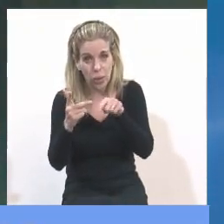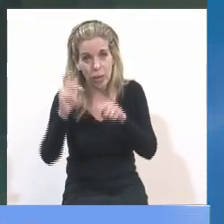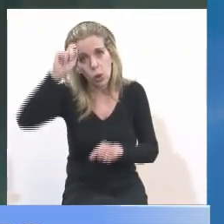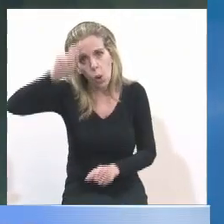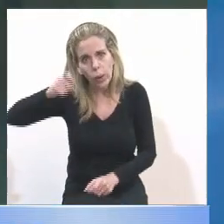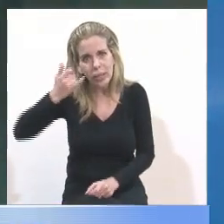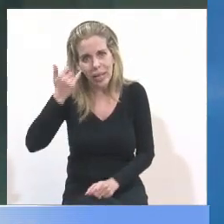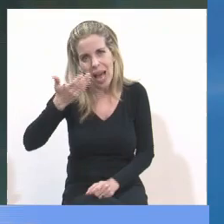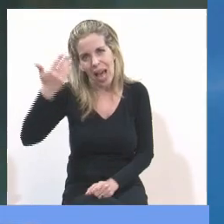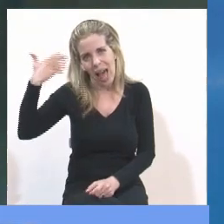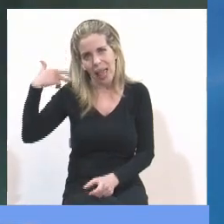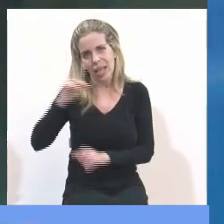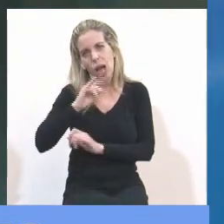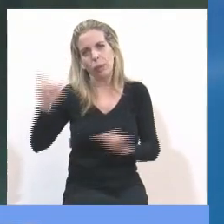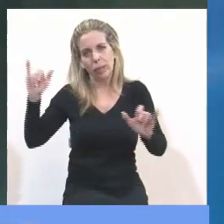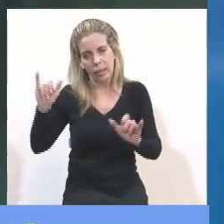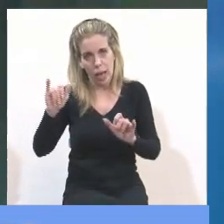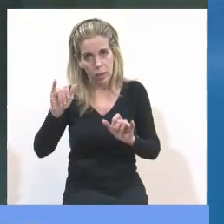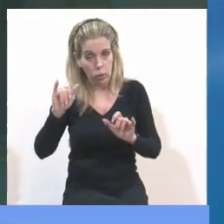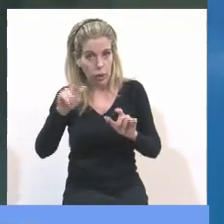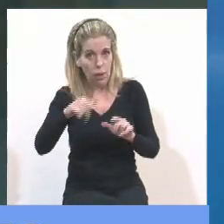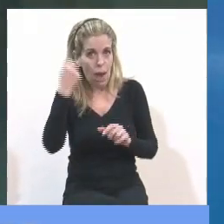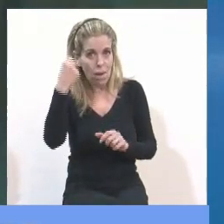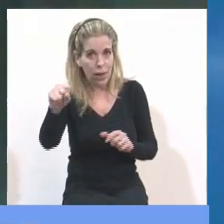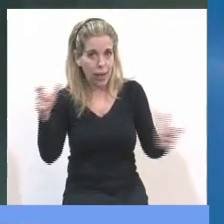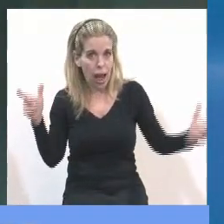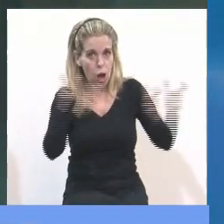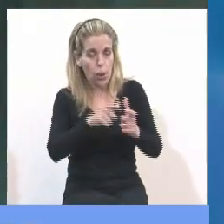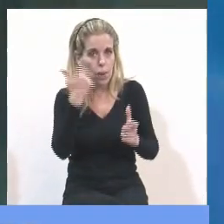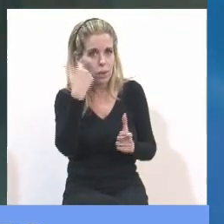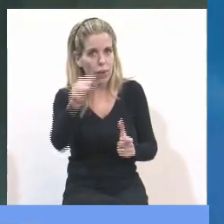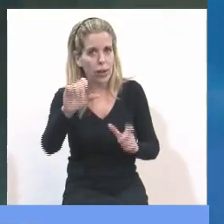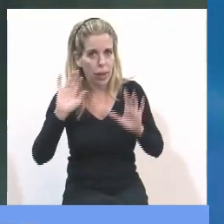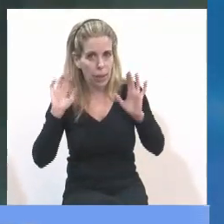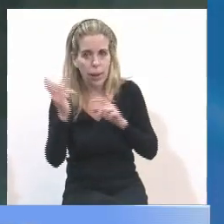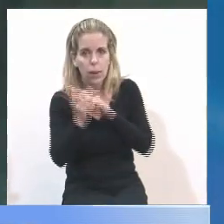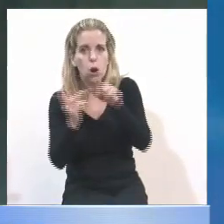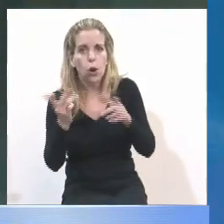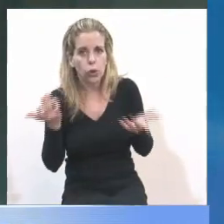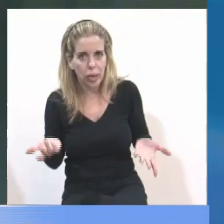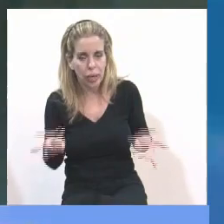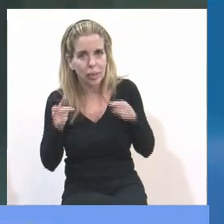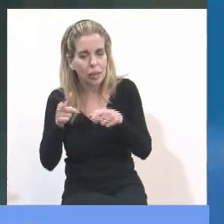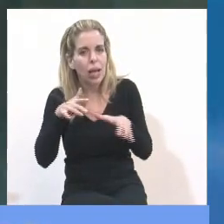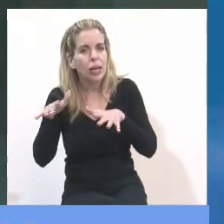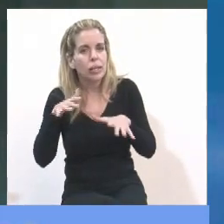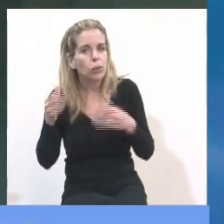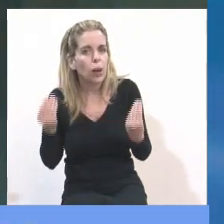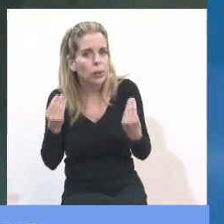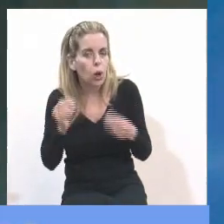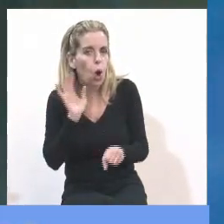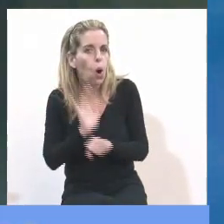no iban a venir a las audiencias del Senado de la Nación y que obviamente se pusieron en una situación, diría yo,